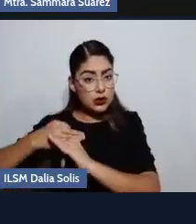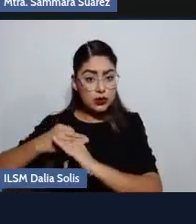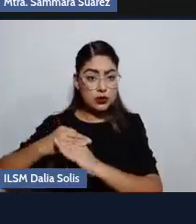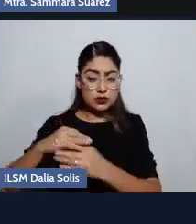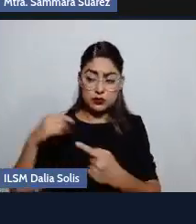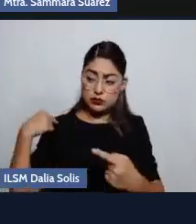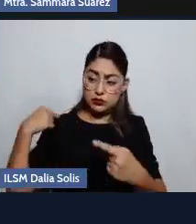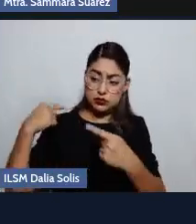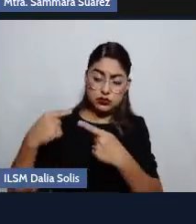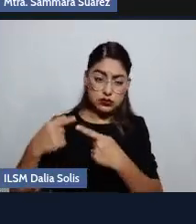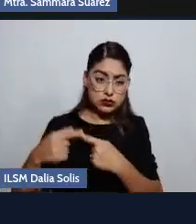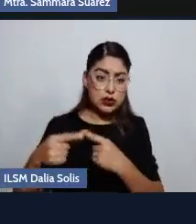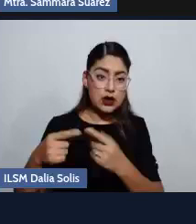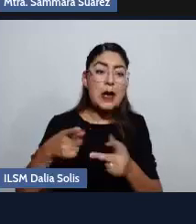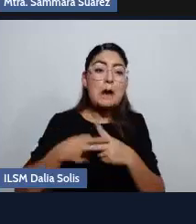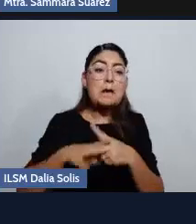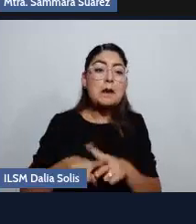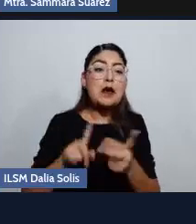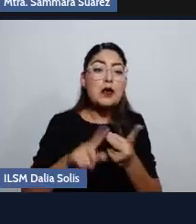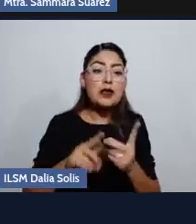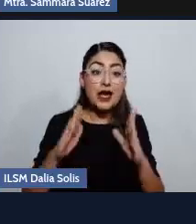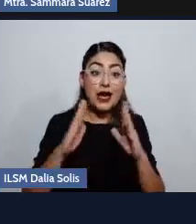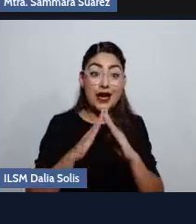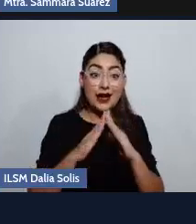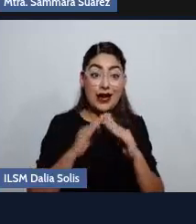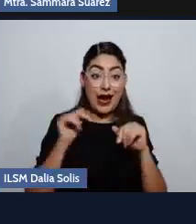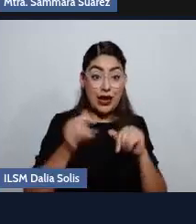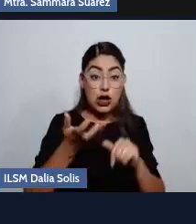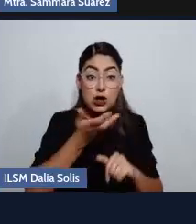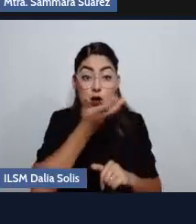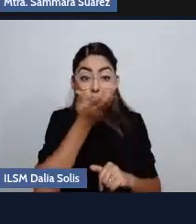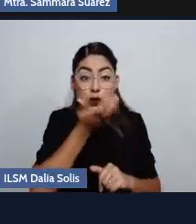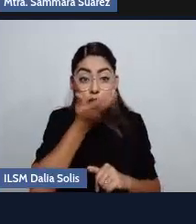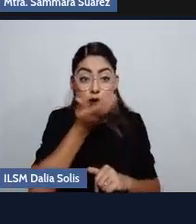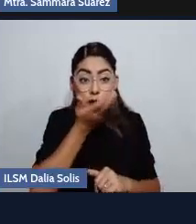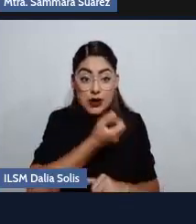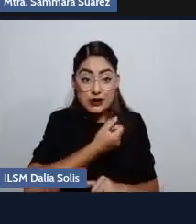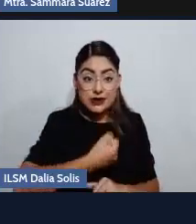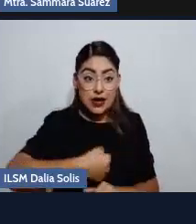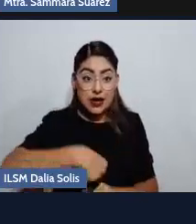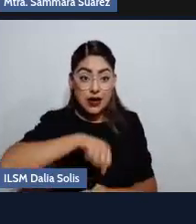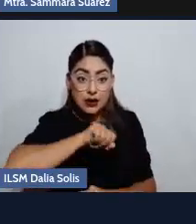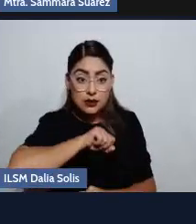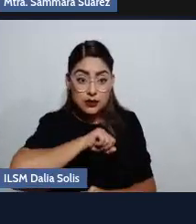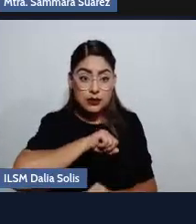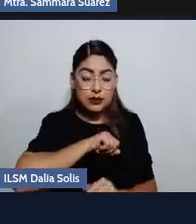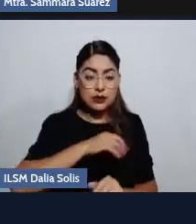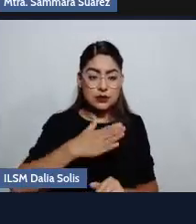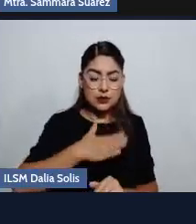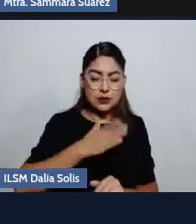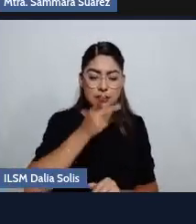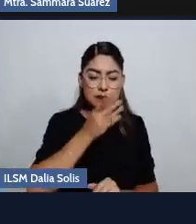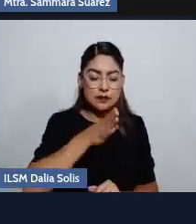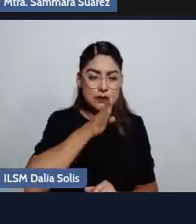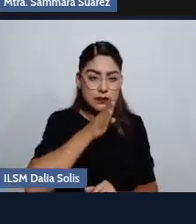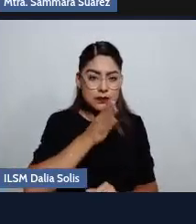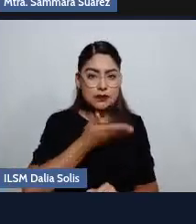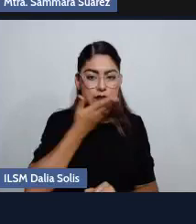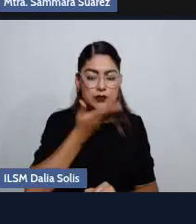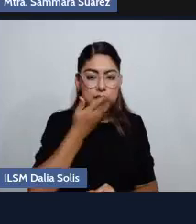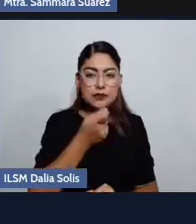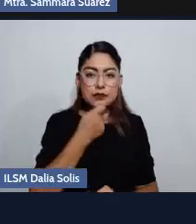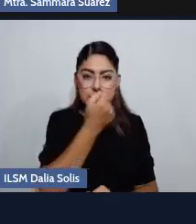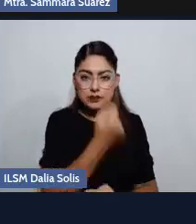¿no? Hábitos saludables, desde que nuestros padres desde pequeños nos inculcan a